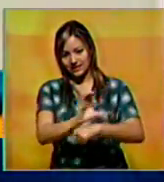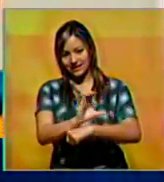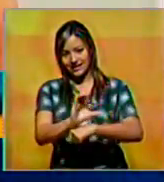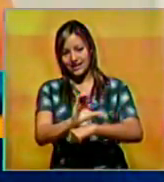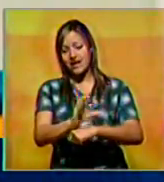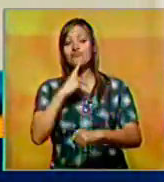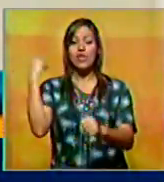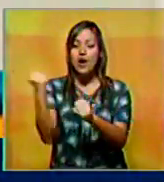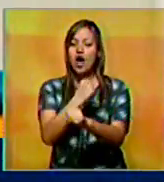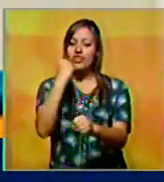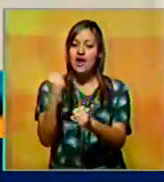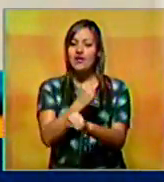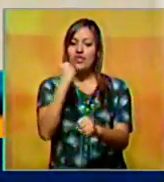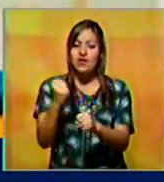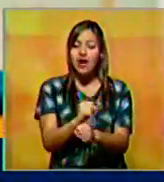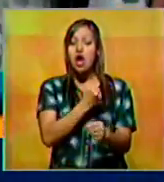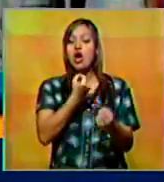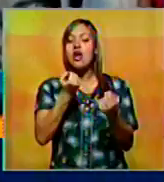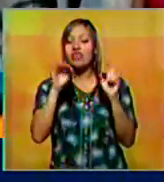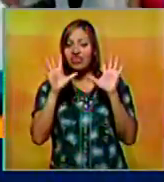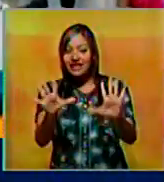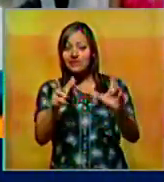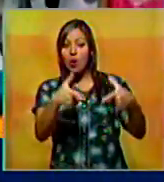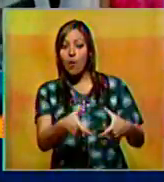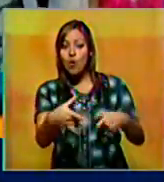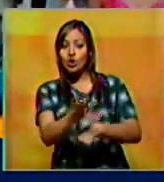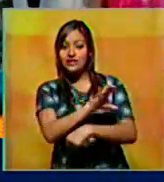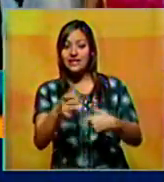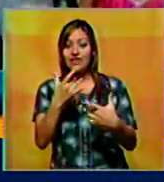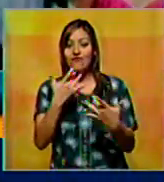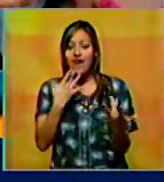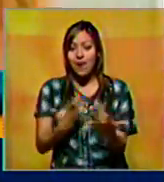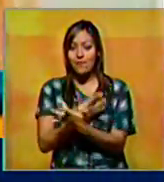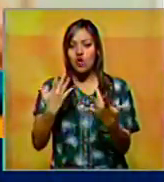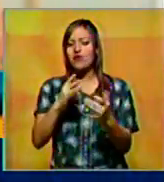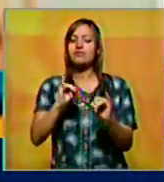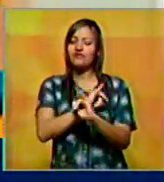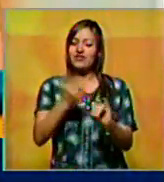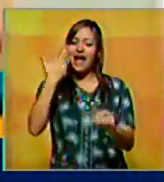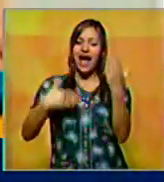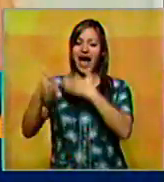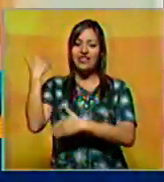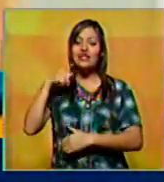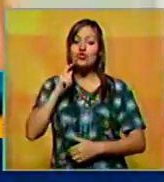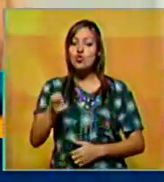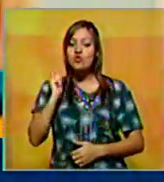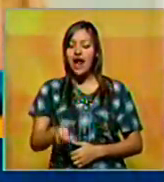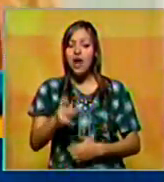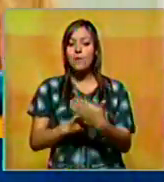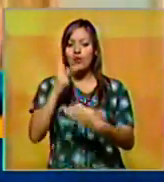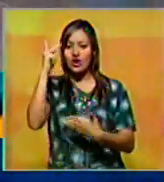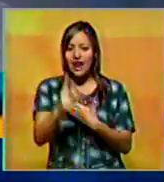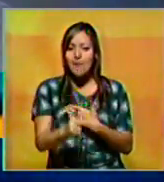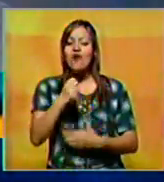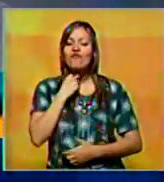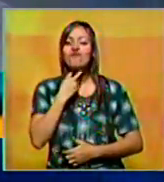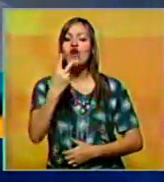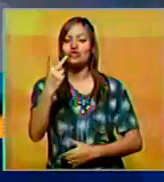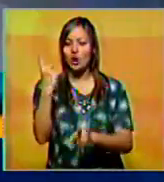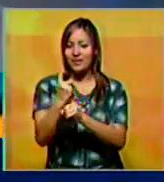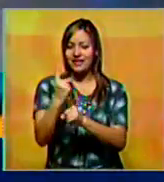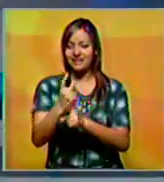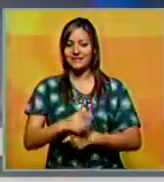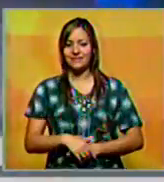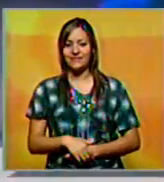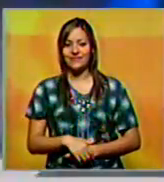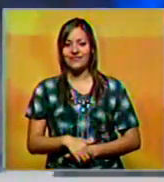está trabajando en el décimo álbum de estudio de su carrera tras finalizar su participación como jurado en el programa The Voice. Y hacer buena